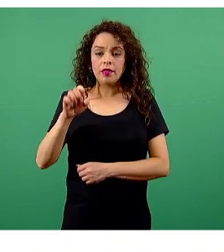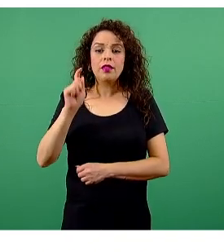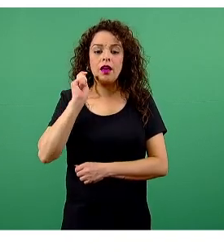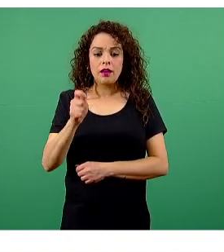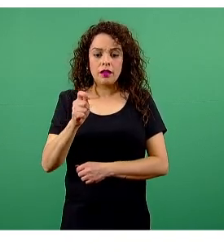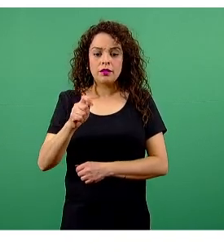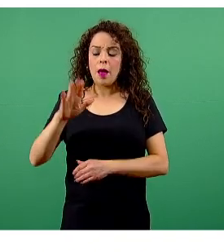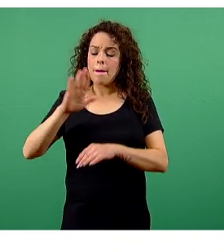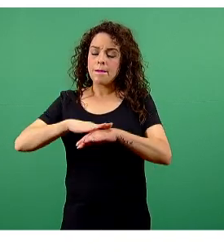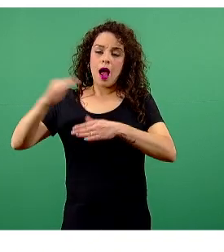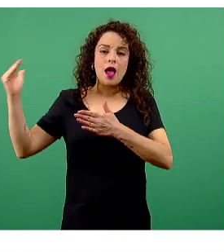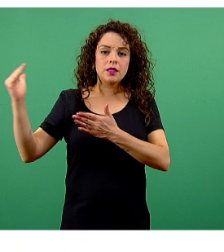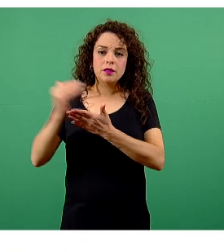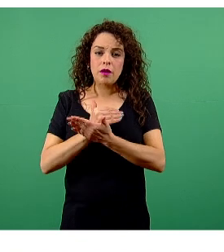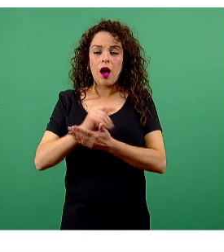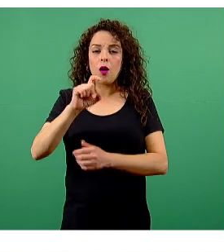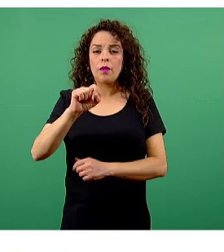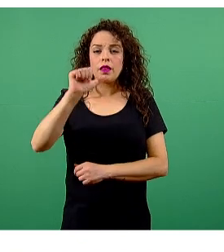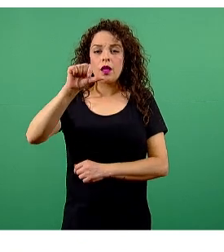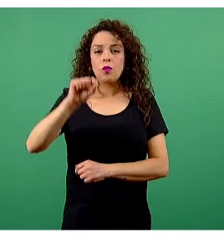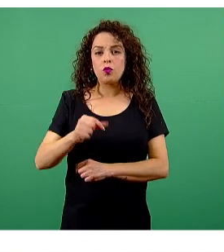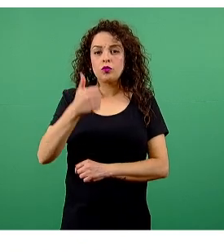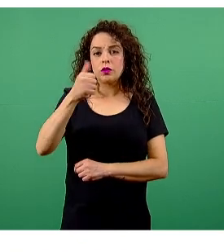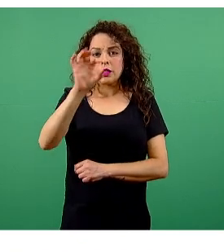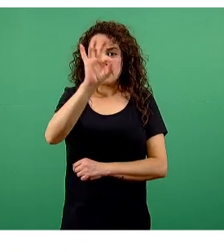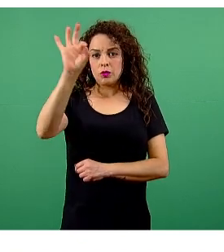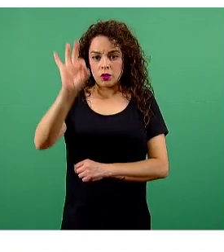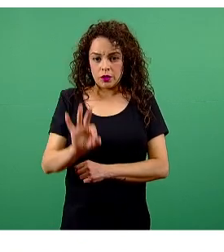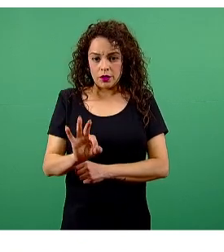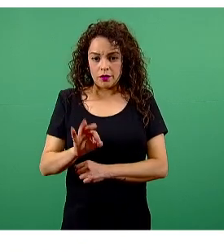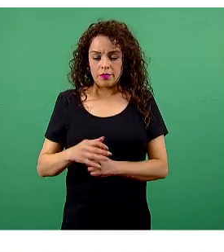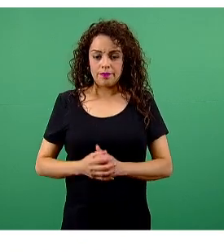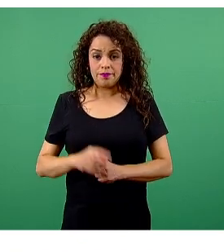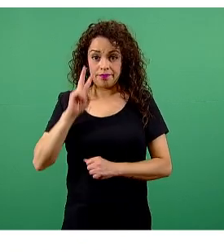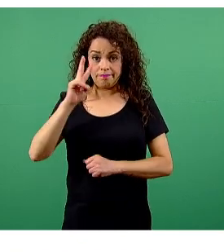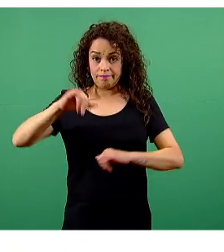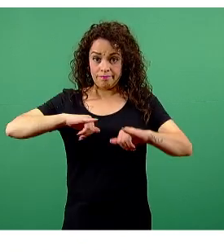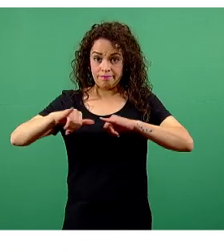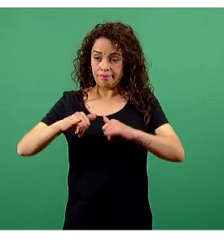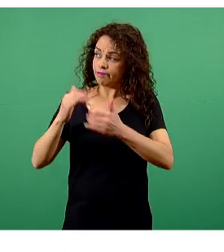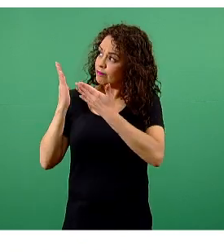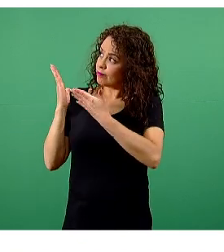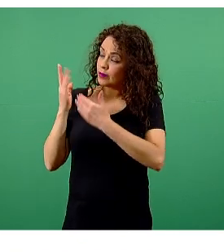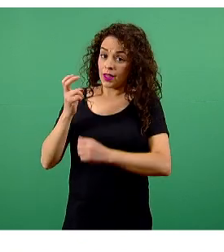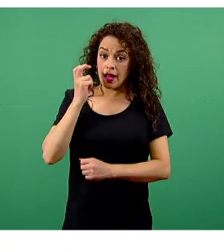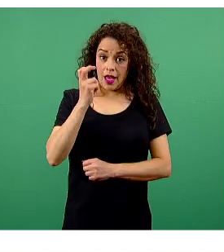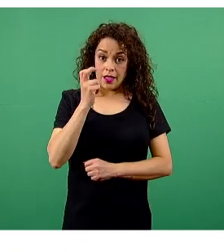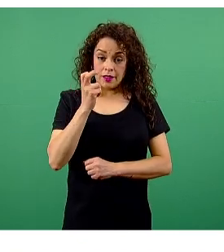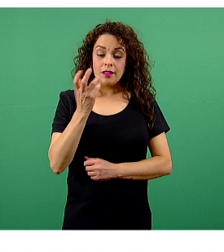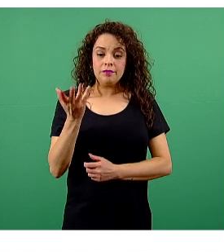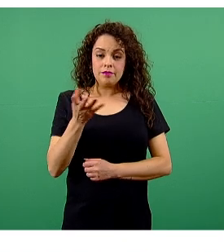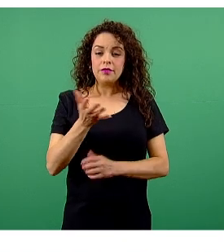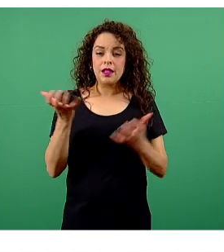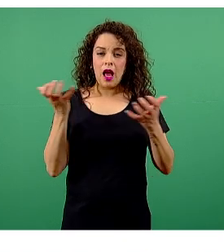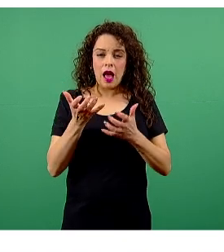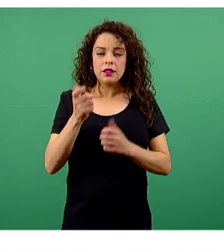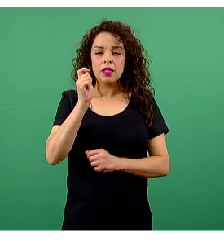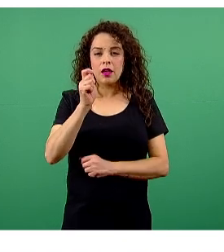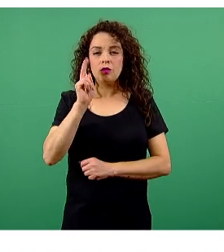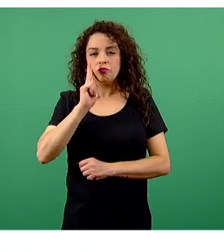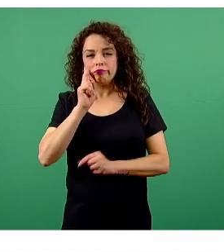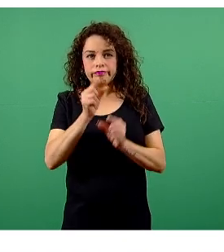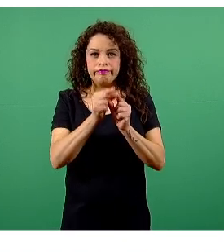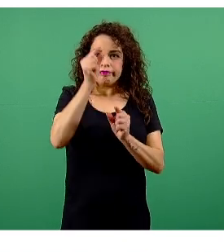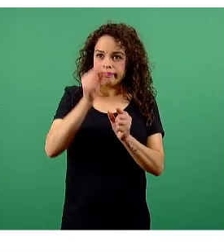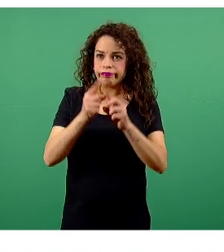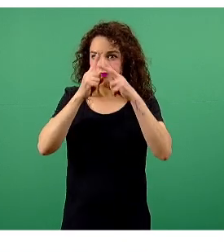seroprevalencia más baja del 26.6%. Con esos intervalos de confianza, obviamente cuando se hacen muestreos